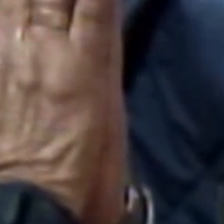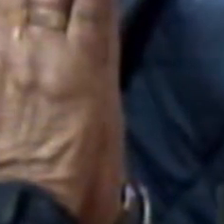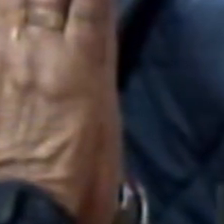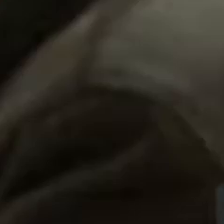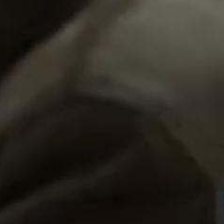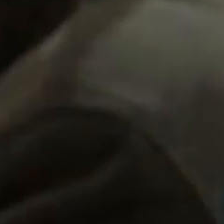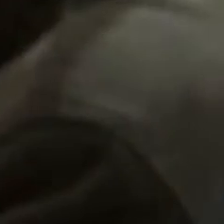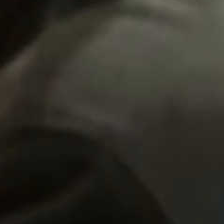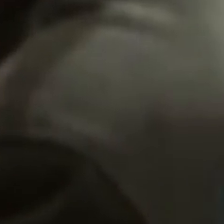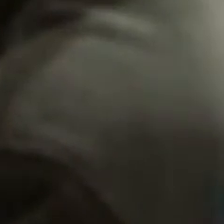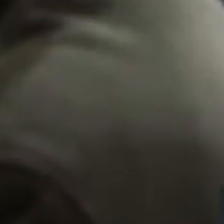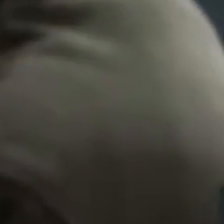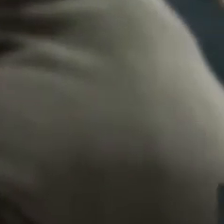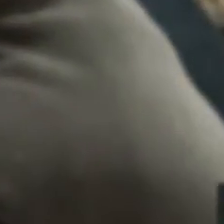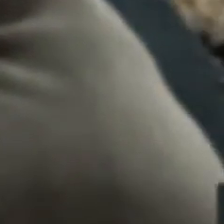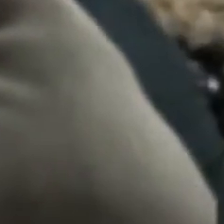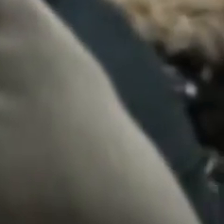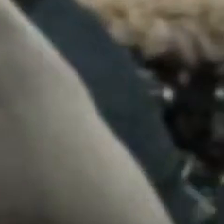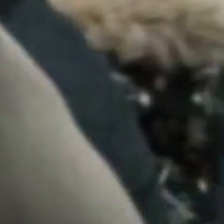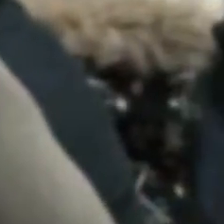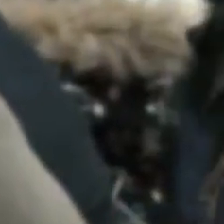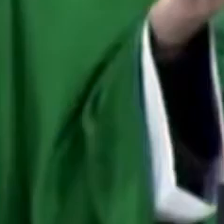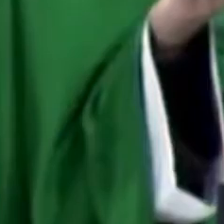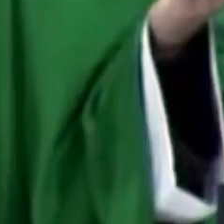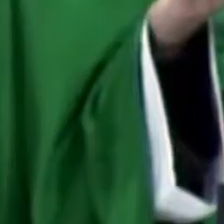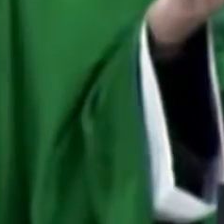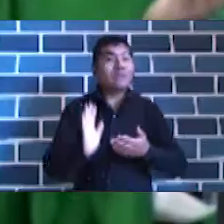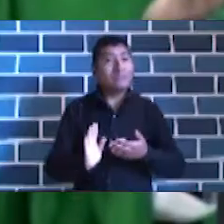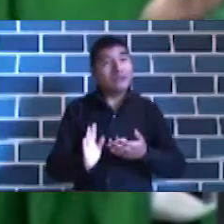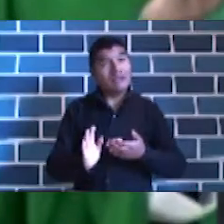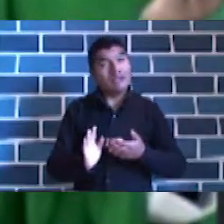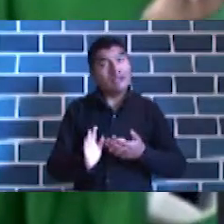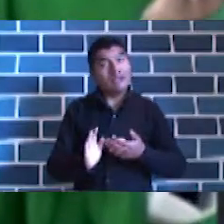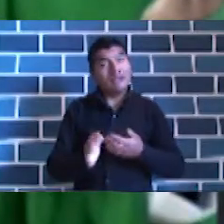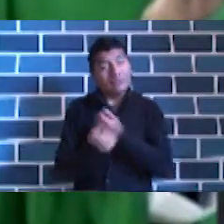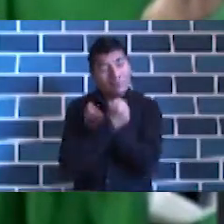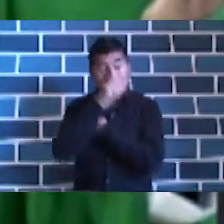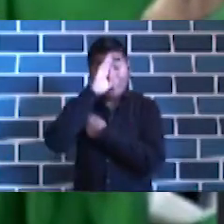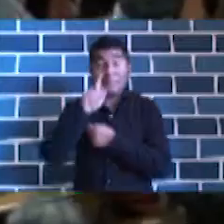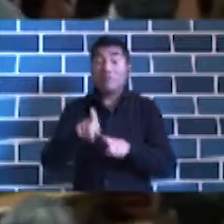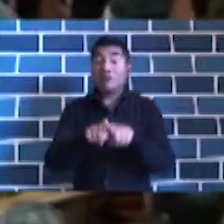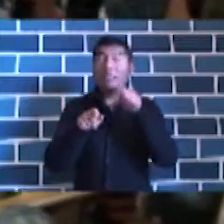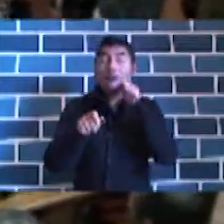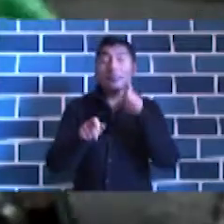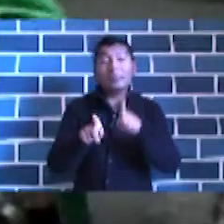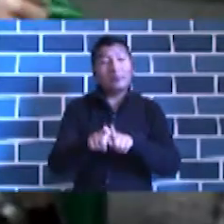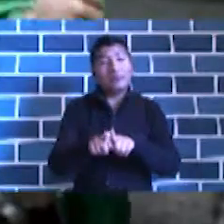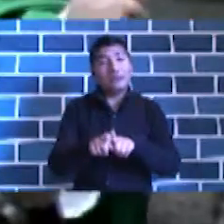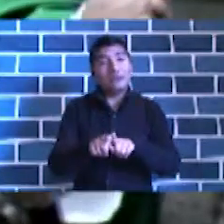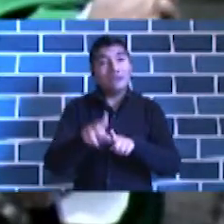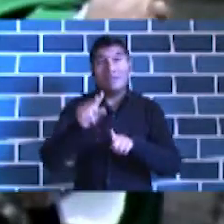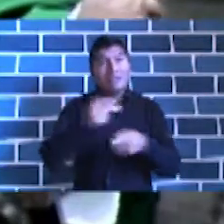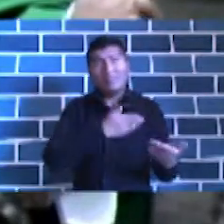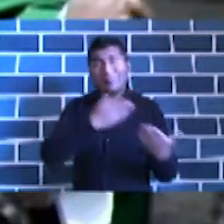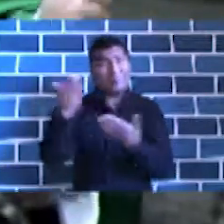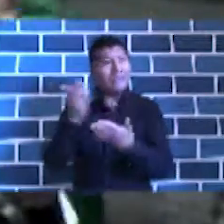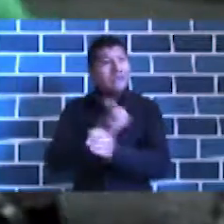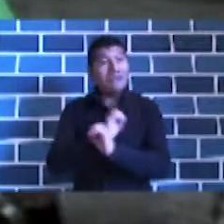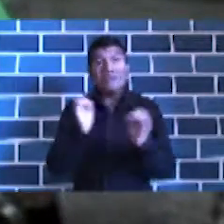están escritos para siempre en el corazón de Dios. Queridos hermanos, no llevemos